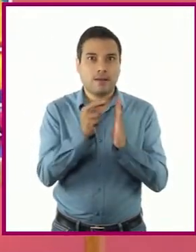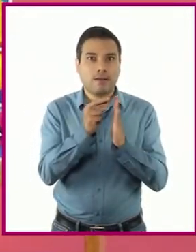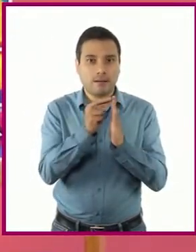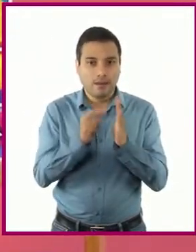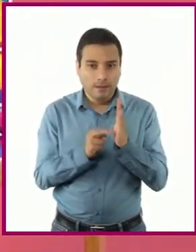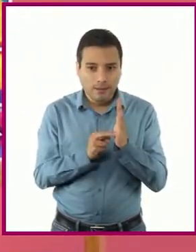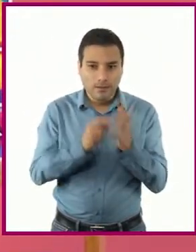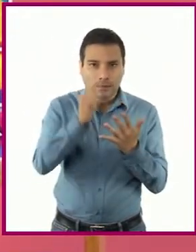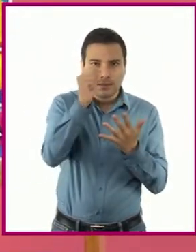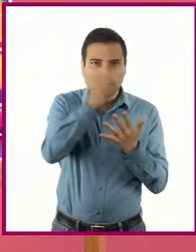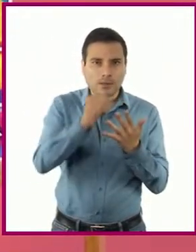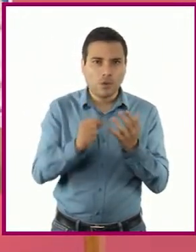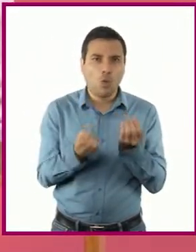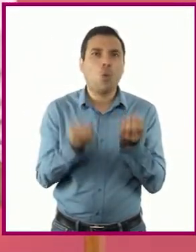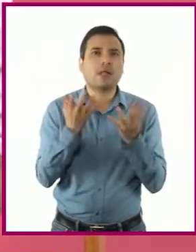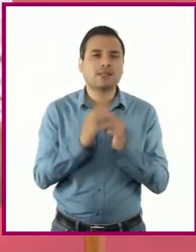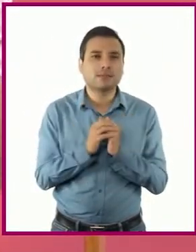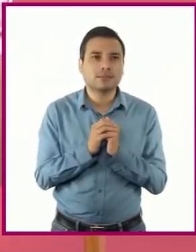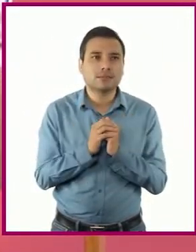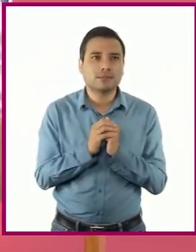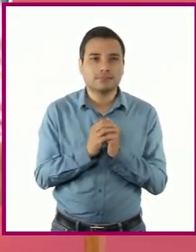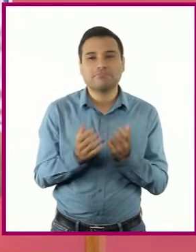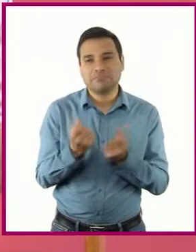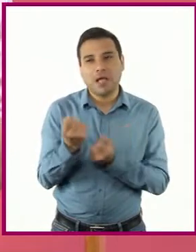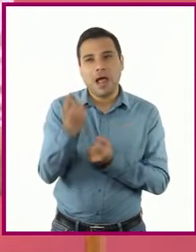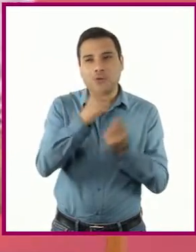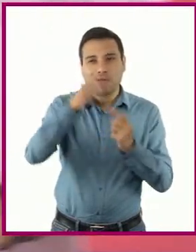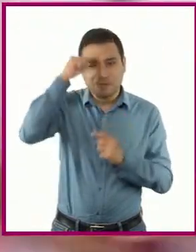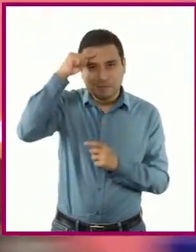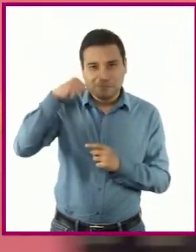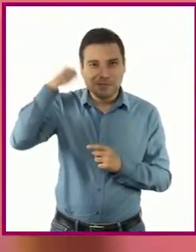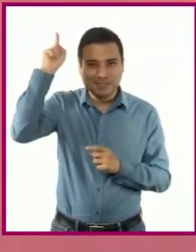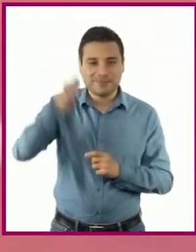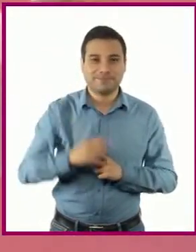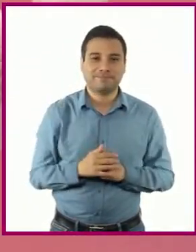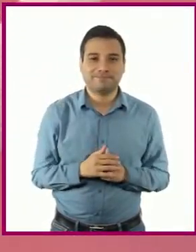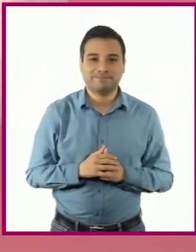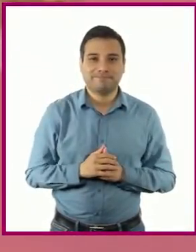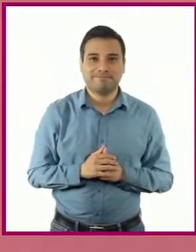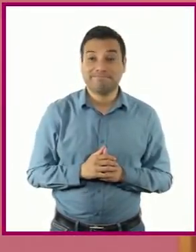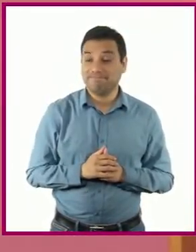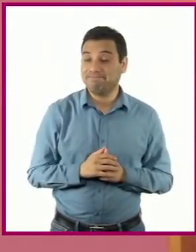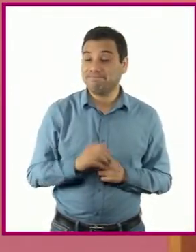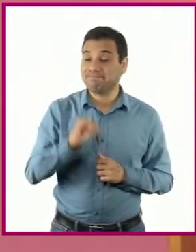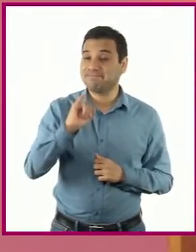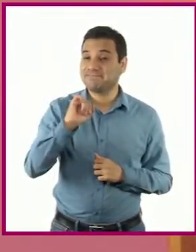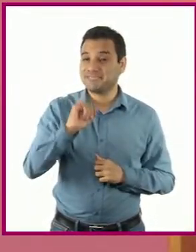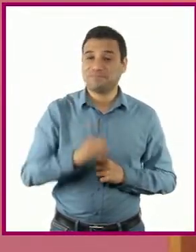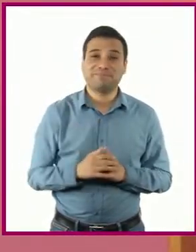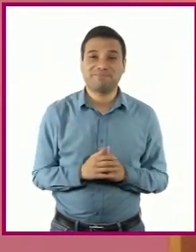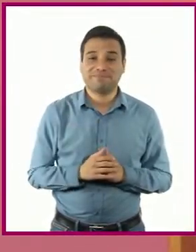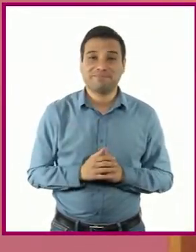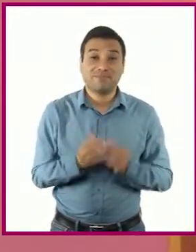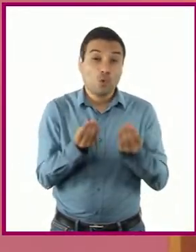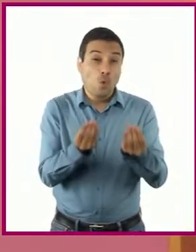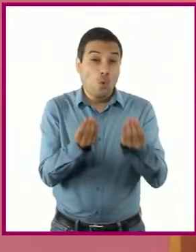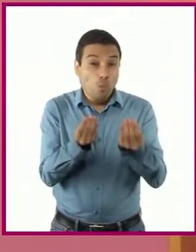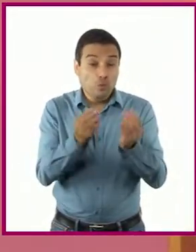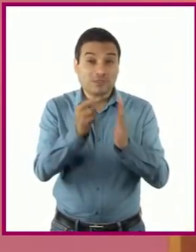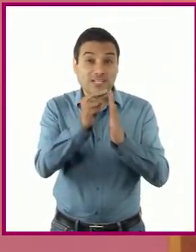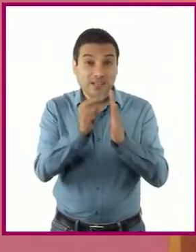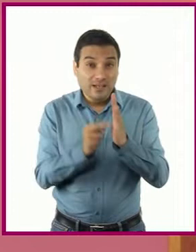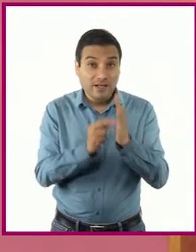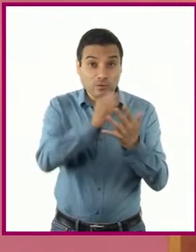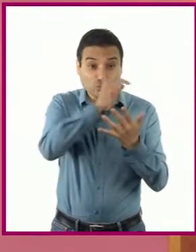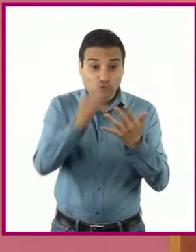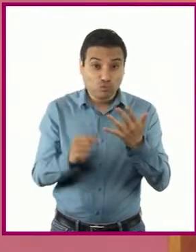ortográficas existen? Por suerte, algunas son fáciles de recordar. Exacto, Enrique. Muchas de las reglas